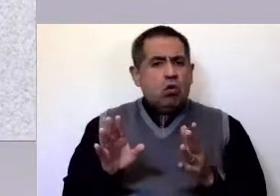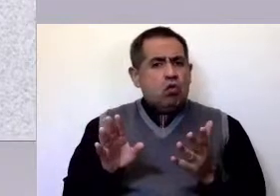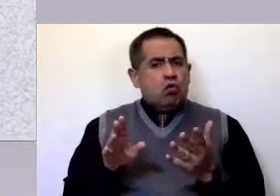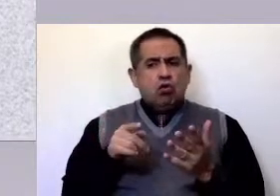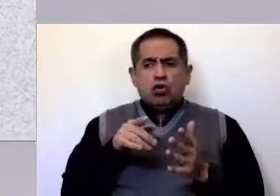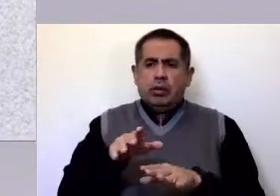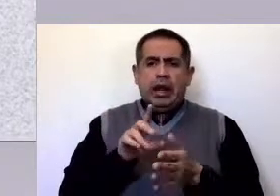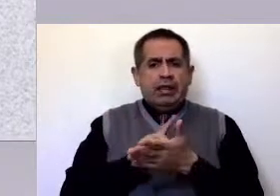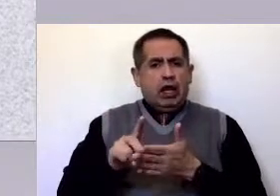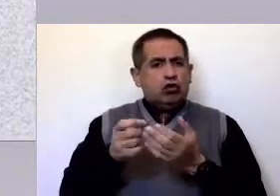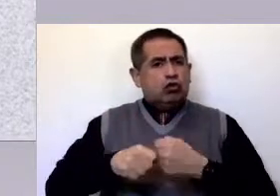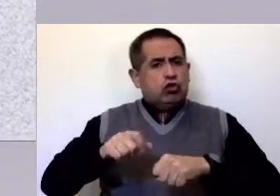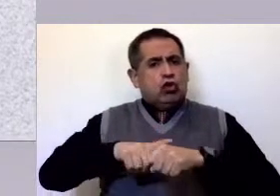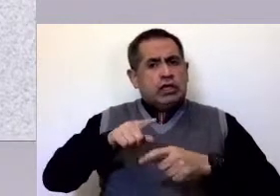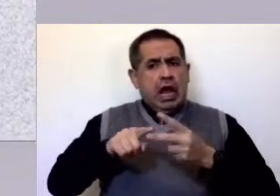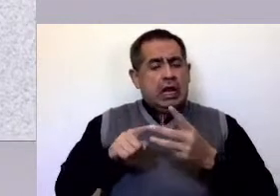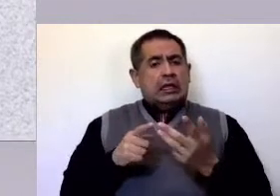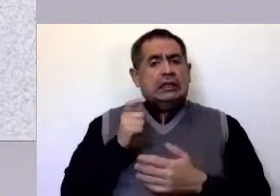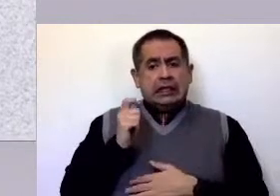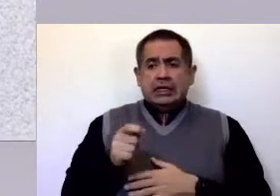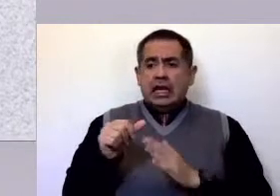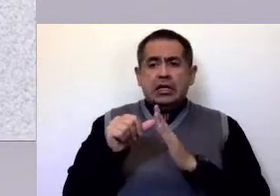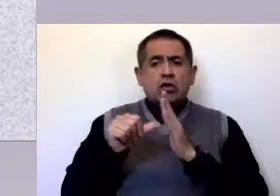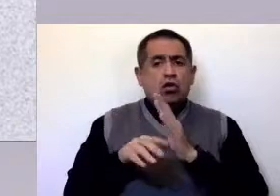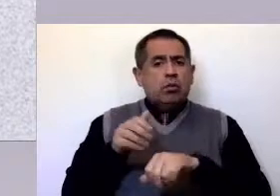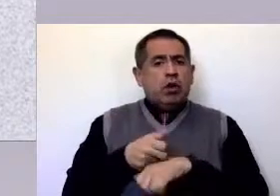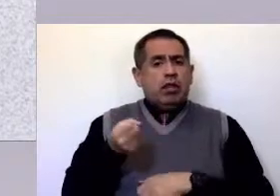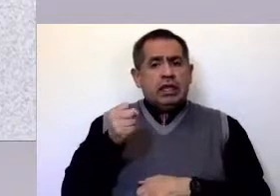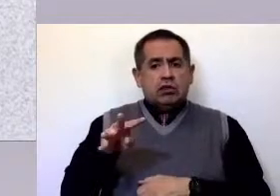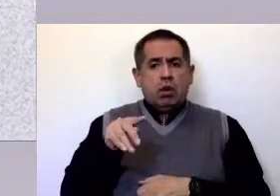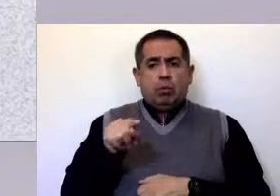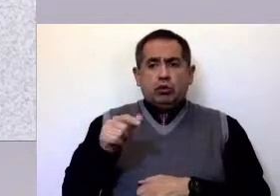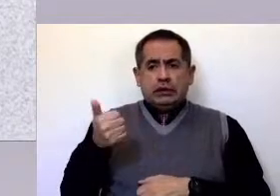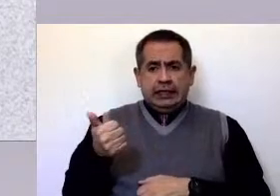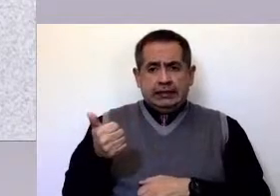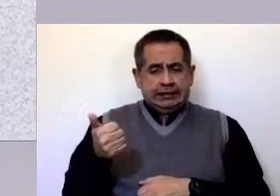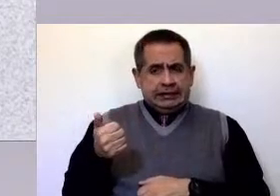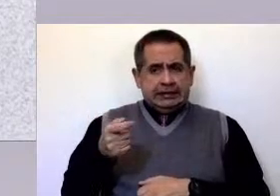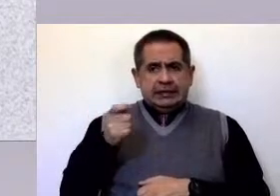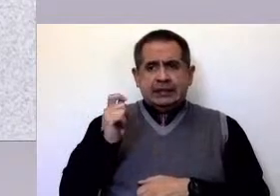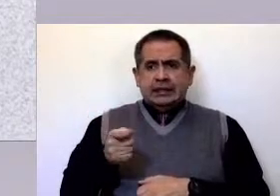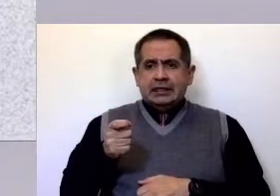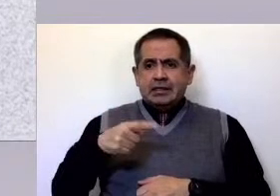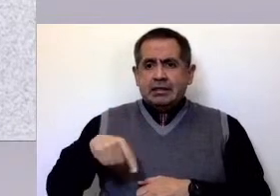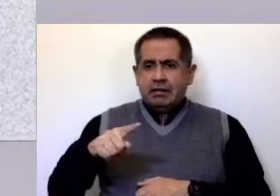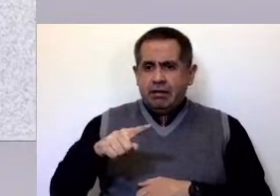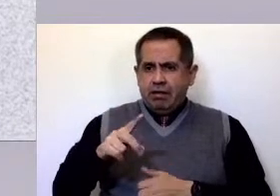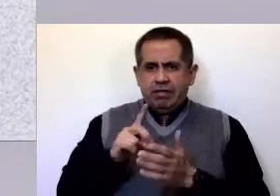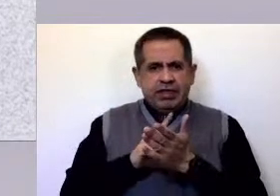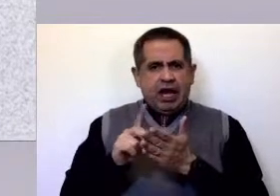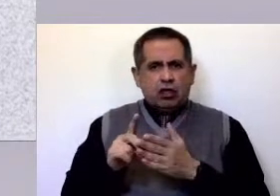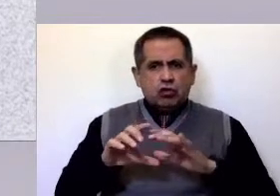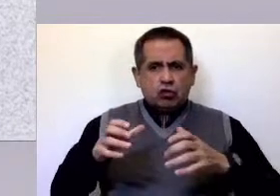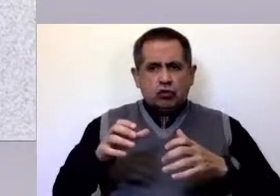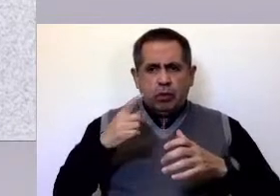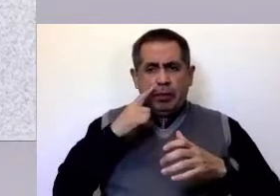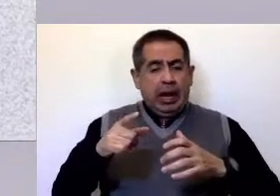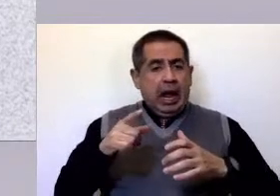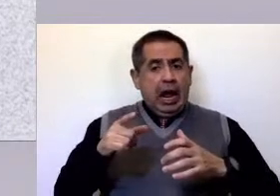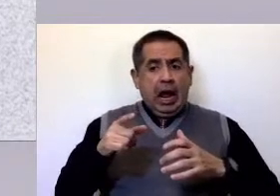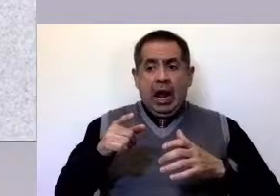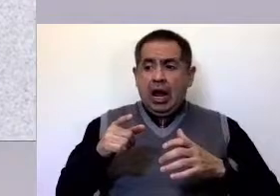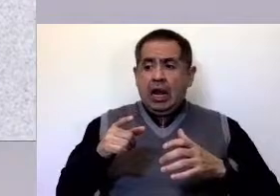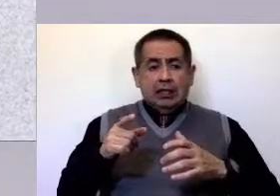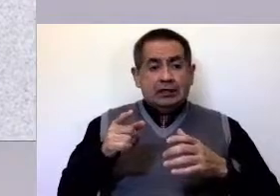sociales dispone en su artículo 19.6 que sólo los derechos relacionados con la asociación sindical